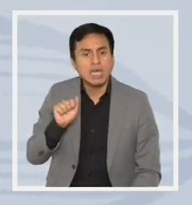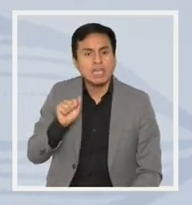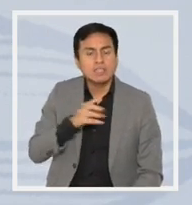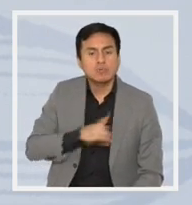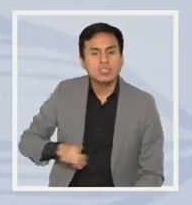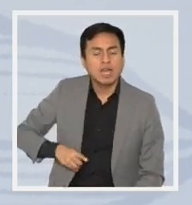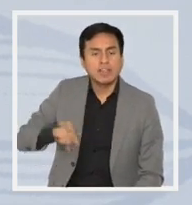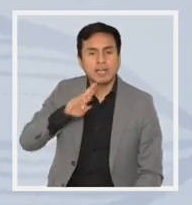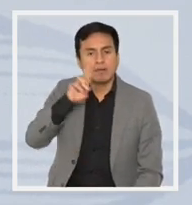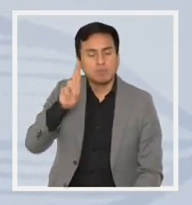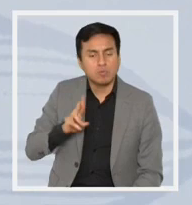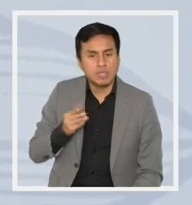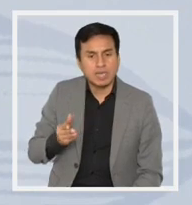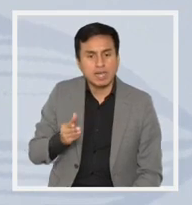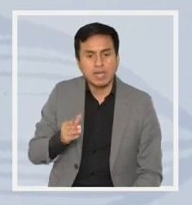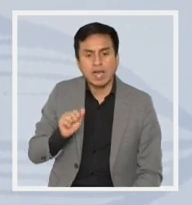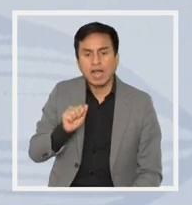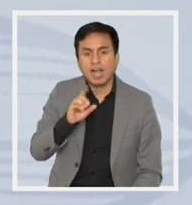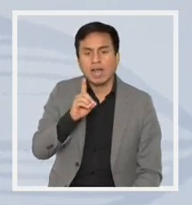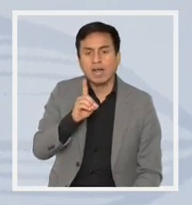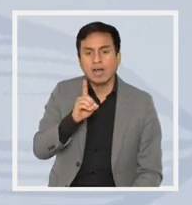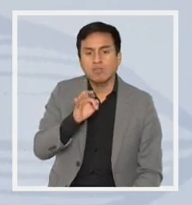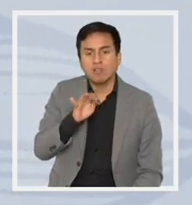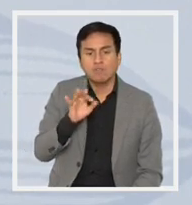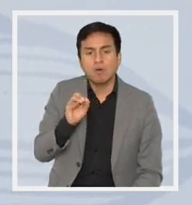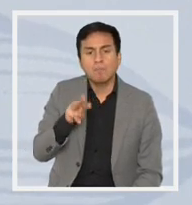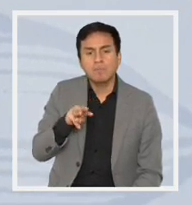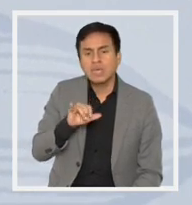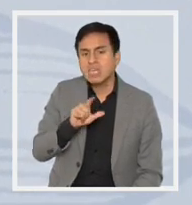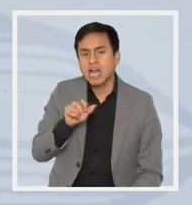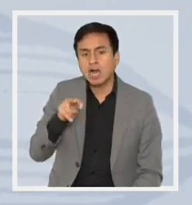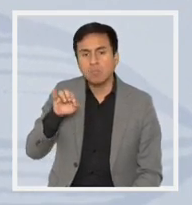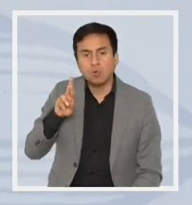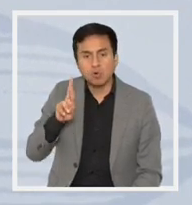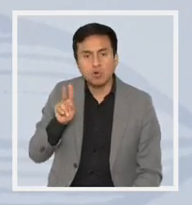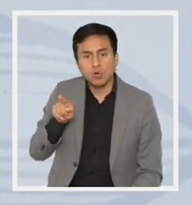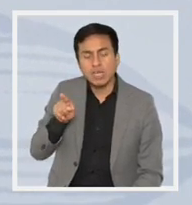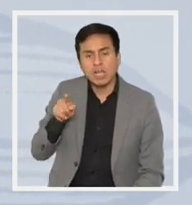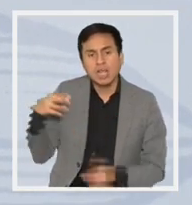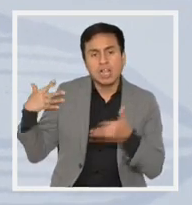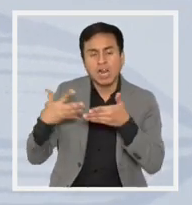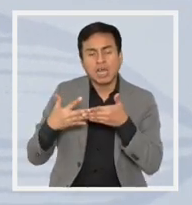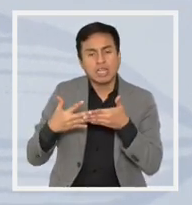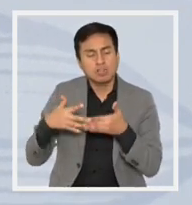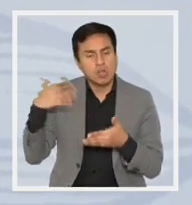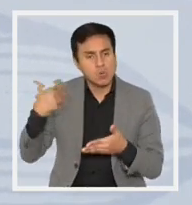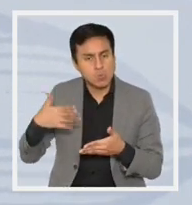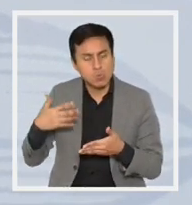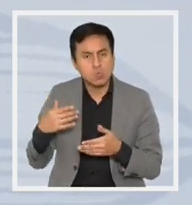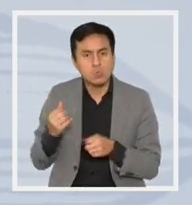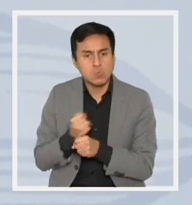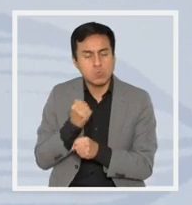diputada de la República, Adolfo Millabur, con larga trayectoria,